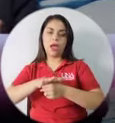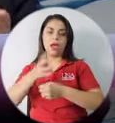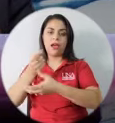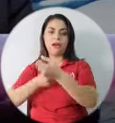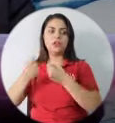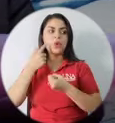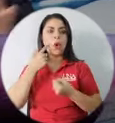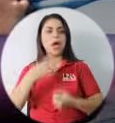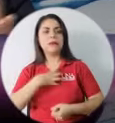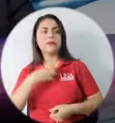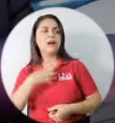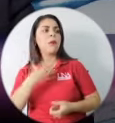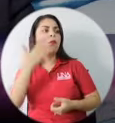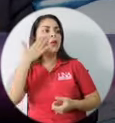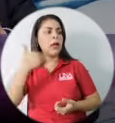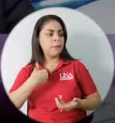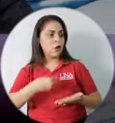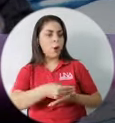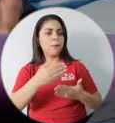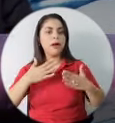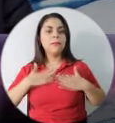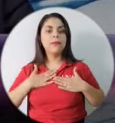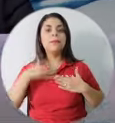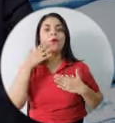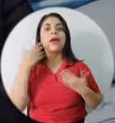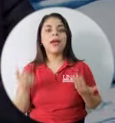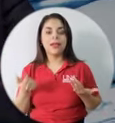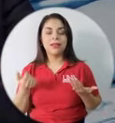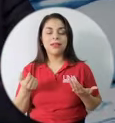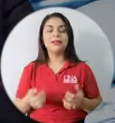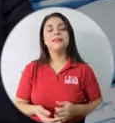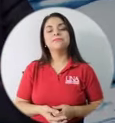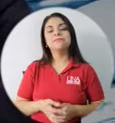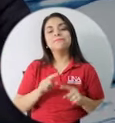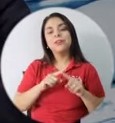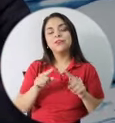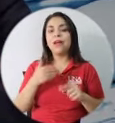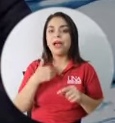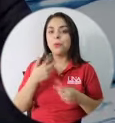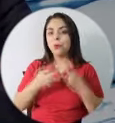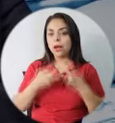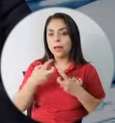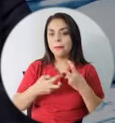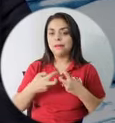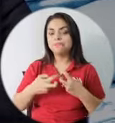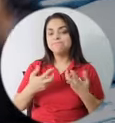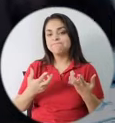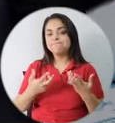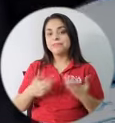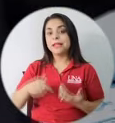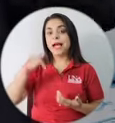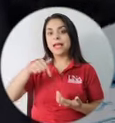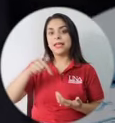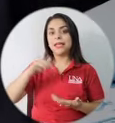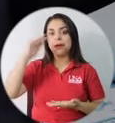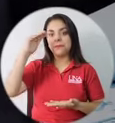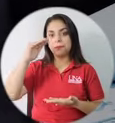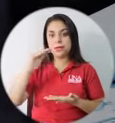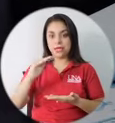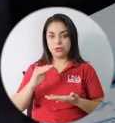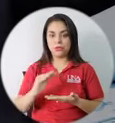qué no me compran a mí? ¿Por qué no me venden? Bueno, aquí hay un problema, ¿verdad? Cada vez hay menos café. Nosotros nos bajamos del peso de